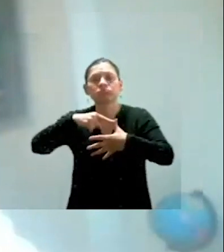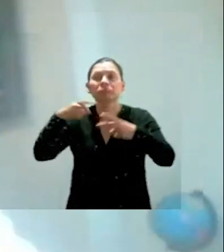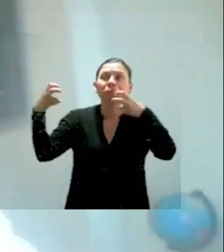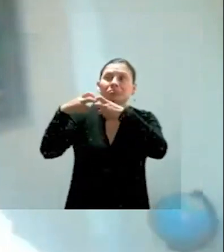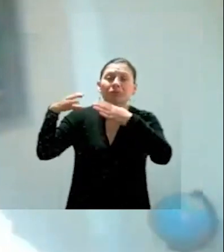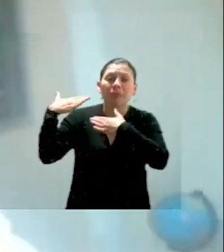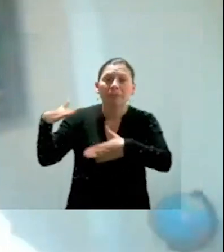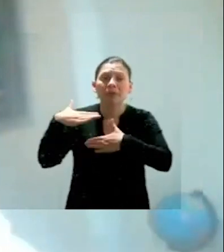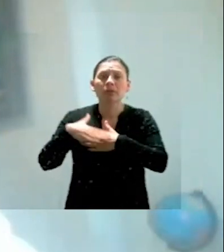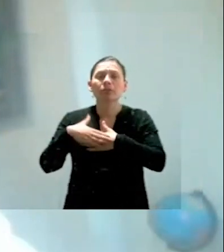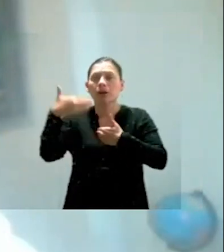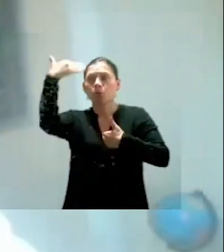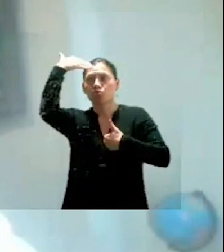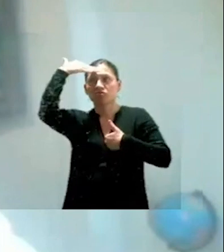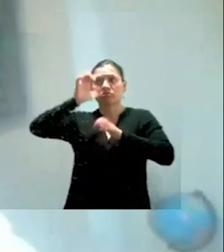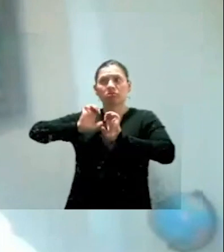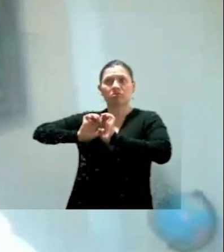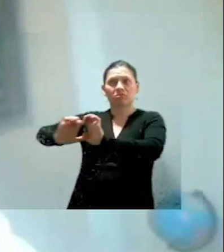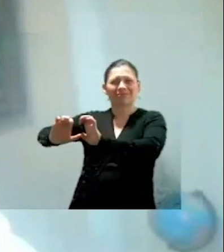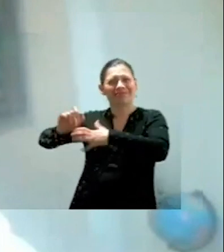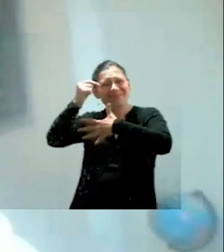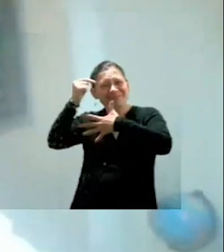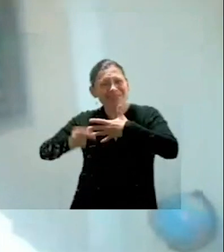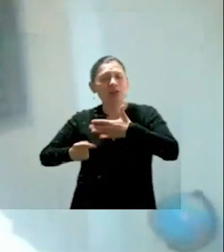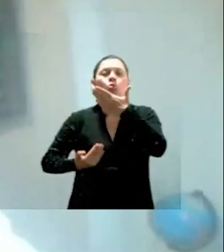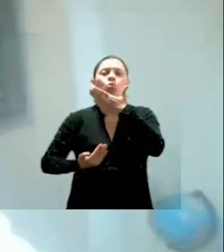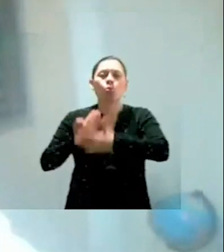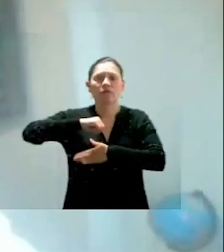problematizando y dándoles una mirada más crítica. Esto